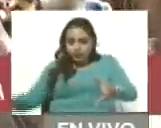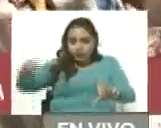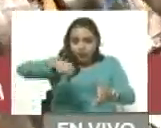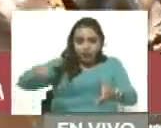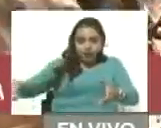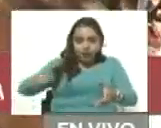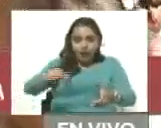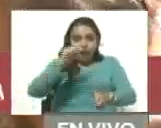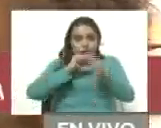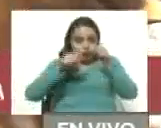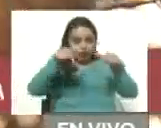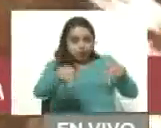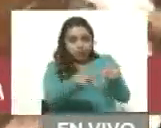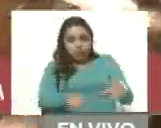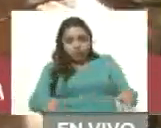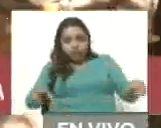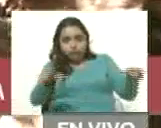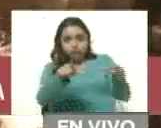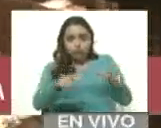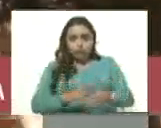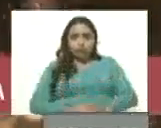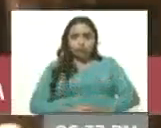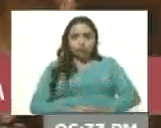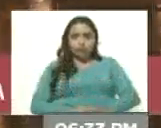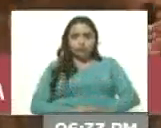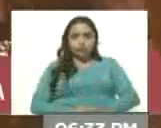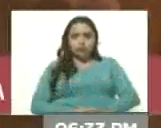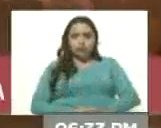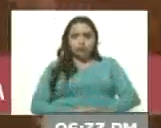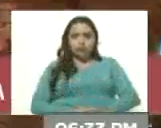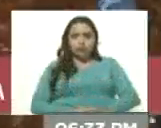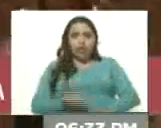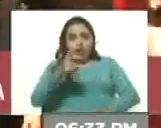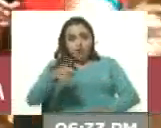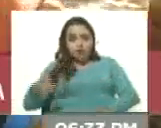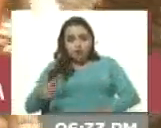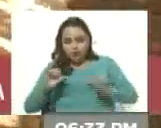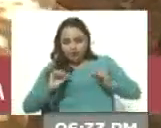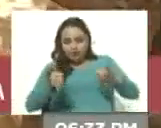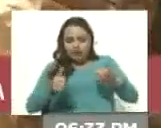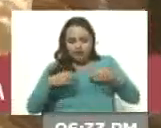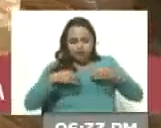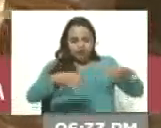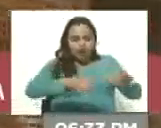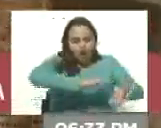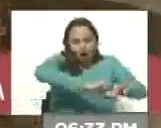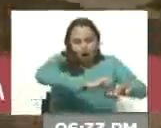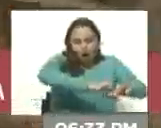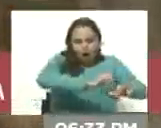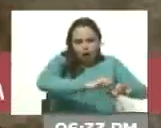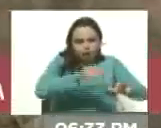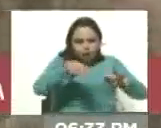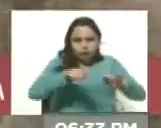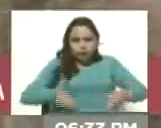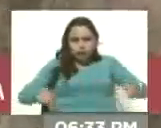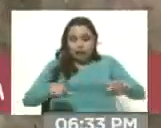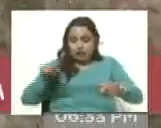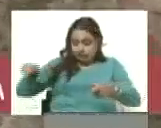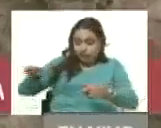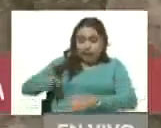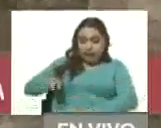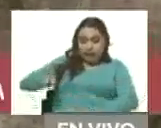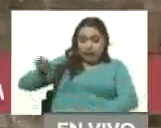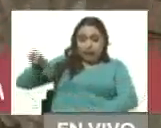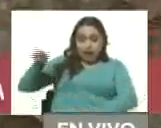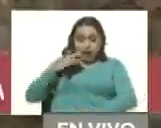elementos en estos elementos la gente procedía a lavar su ropa nuestro elemento y aquí en esta escalera es que usted logra ver